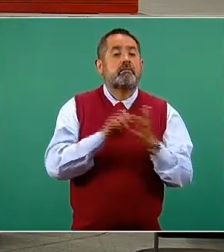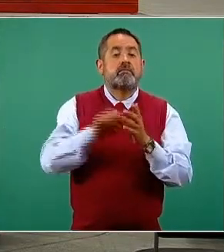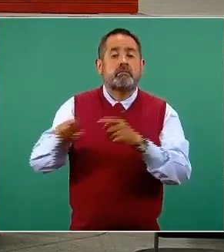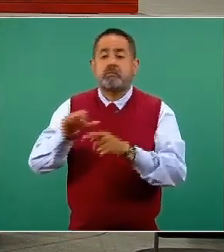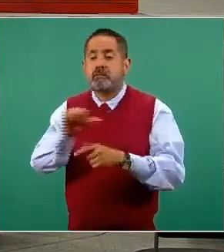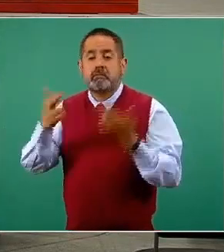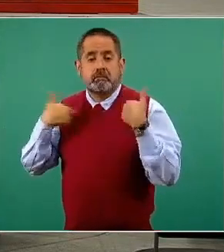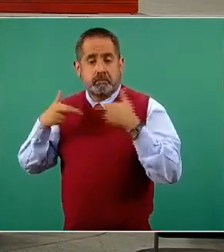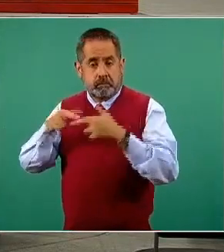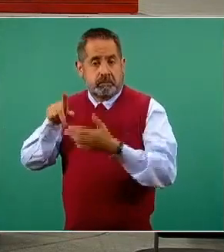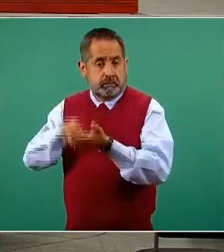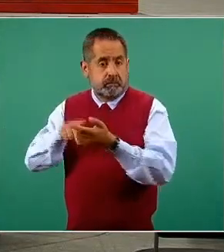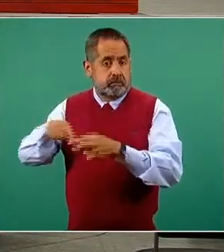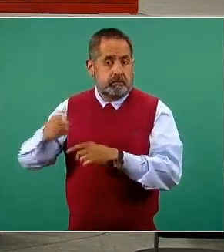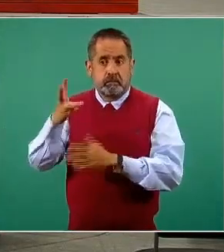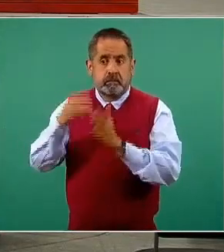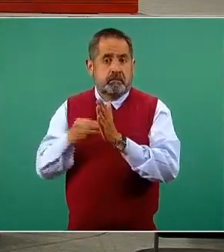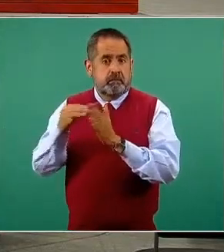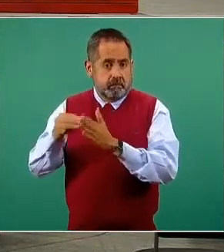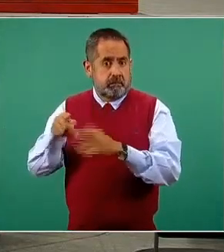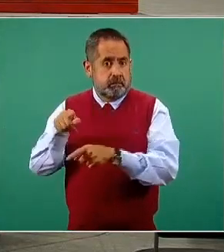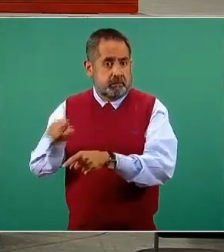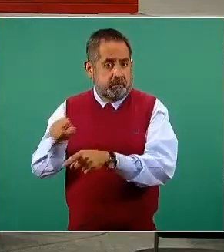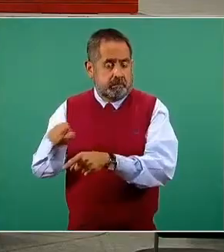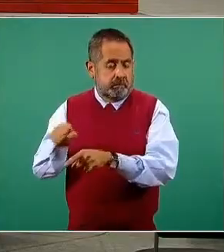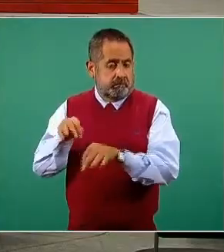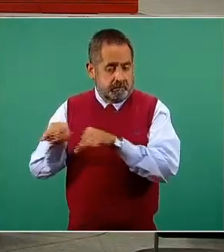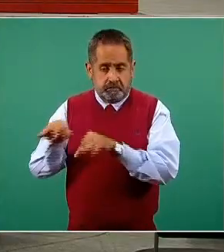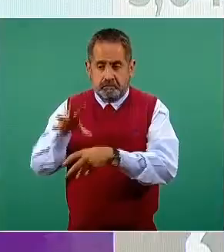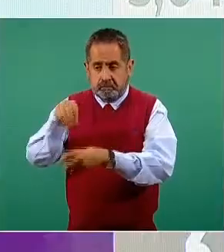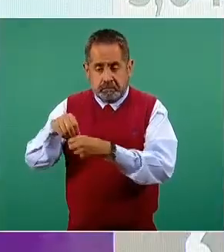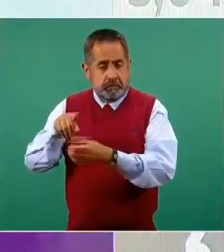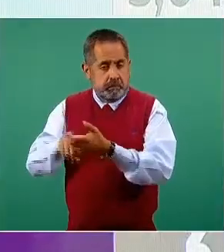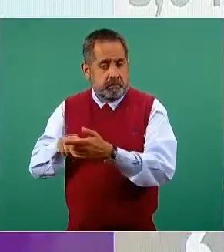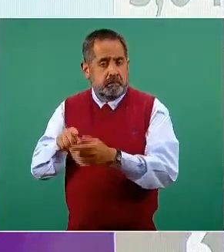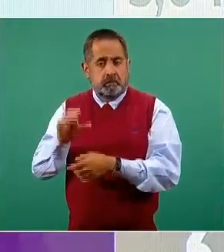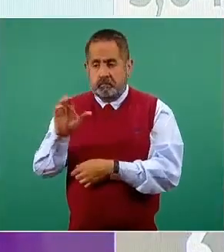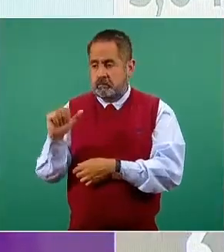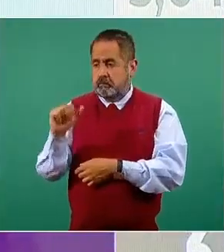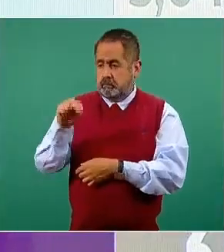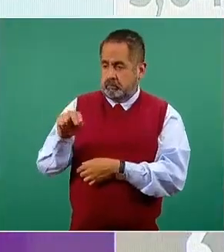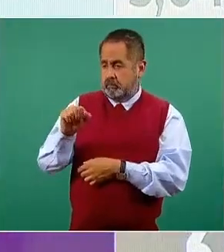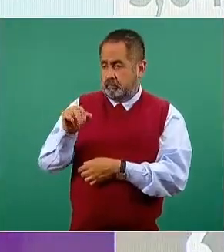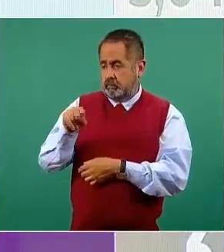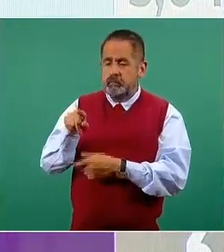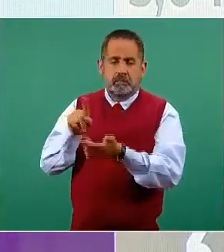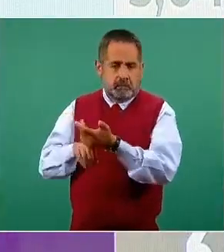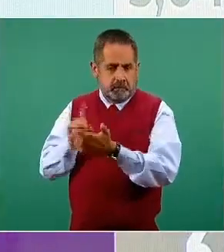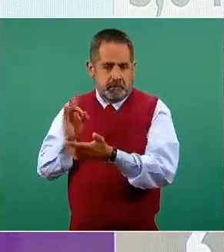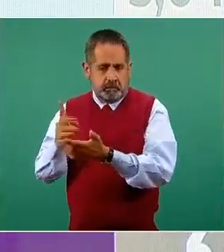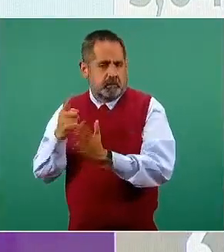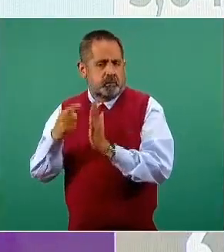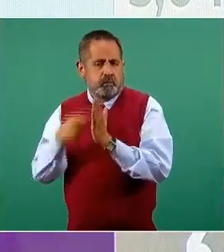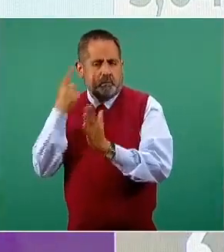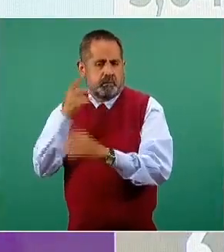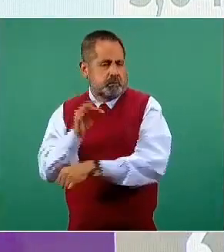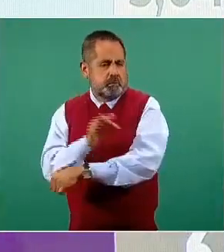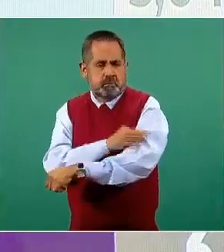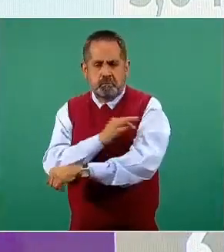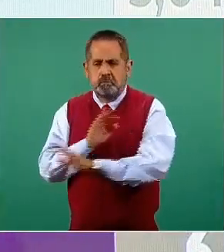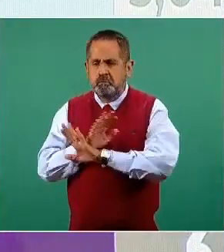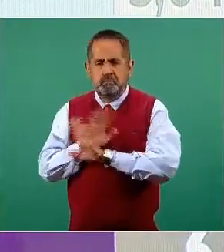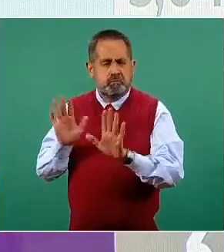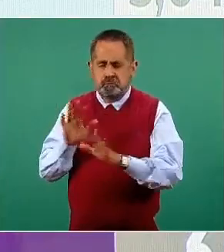los más de 3 millones de personas, de trabajadores de la educación, les estamos vacunando con la vacuna CanSino. Con una sola